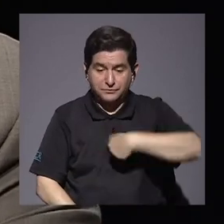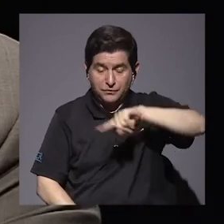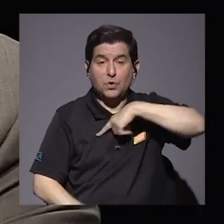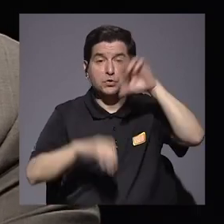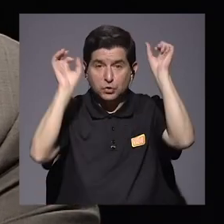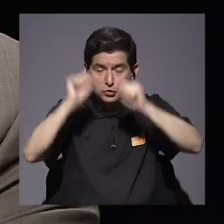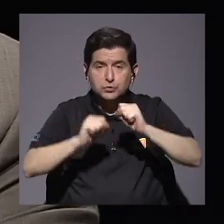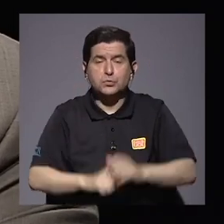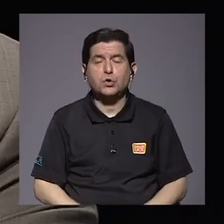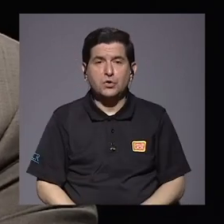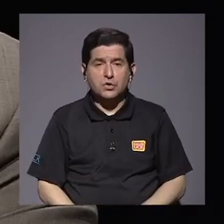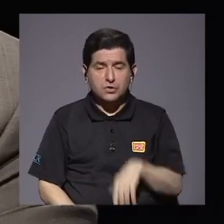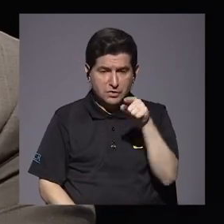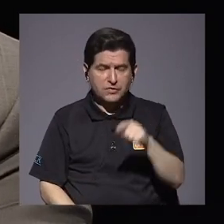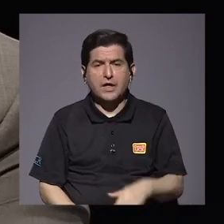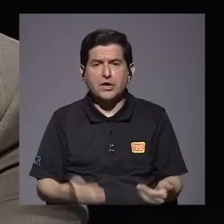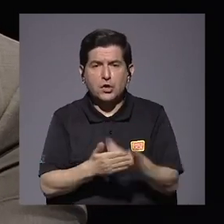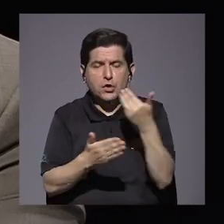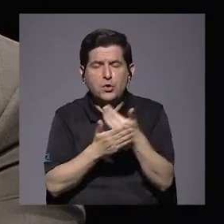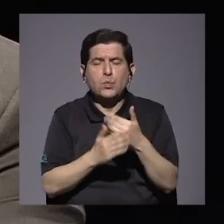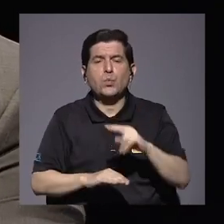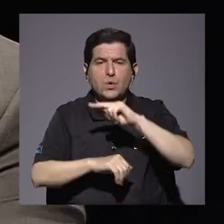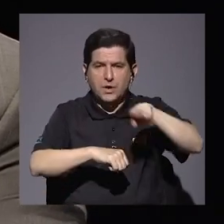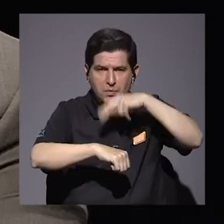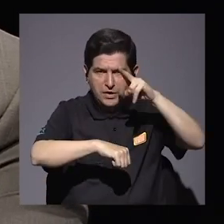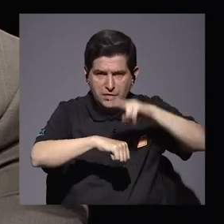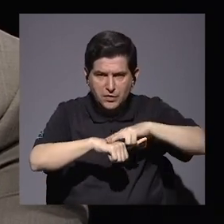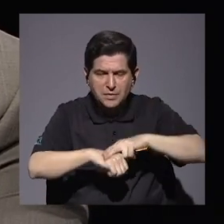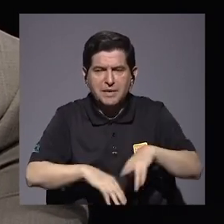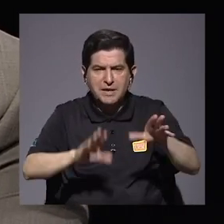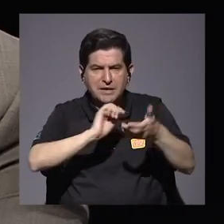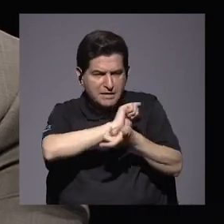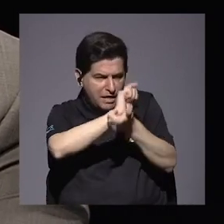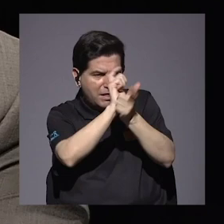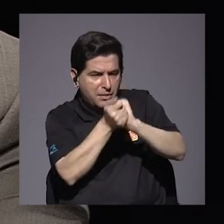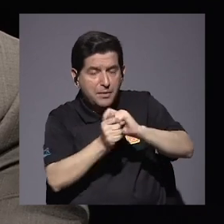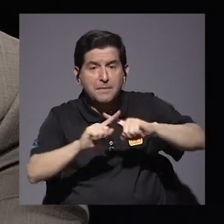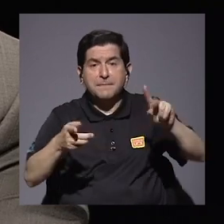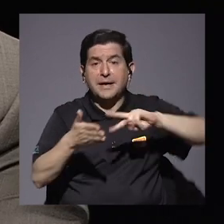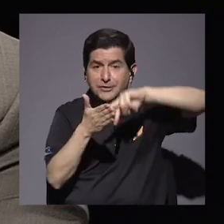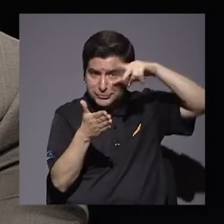nos hemos logrado adaptar a esa nueva normalidad. Pero bueno,